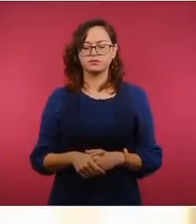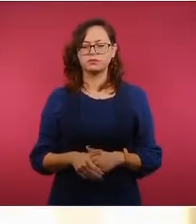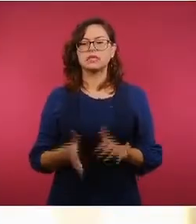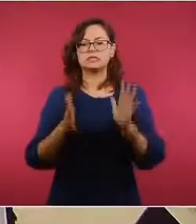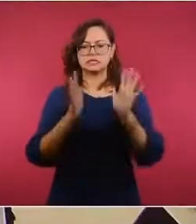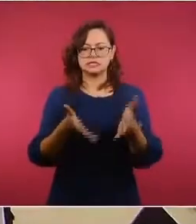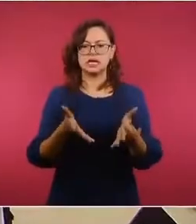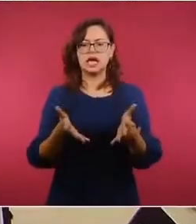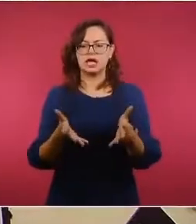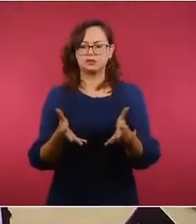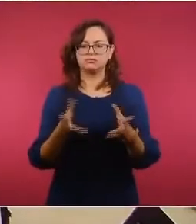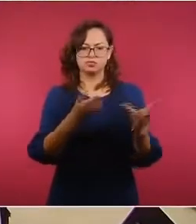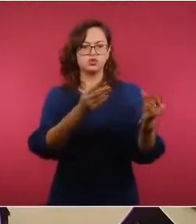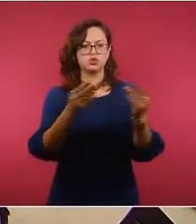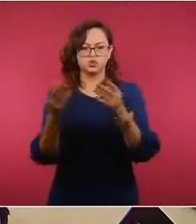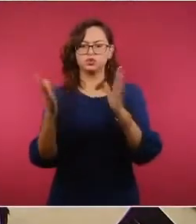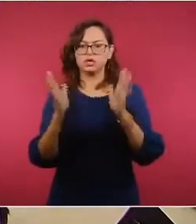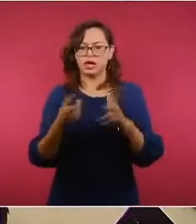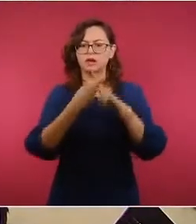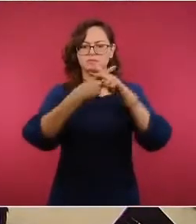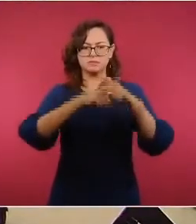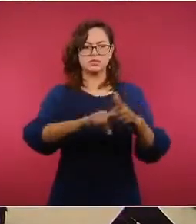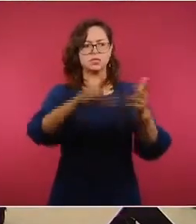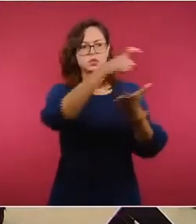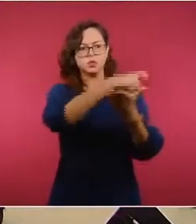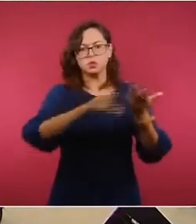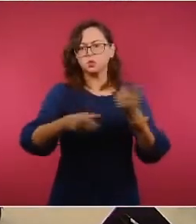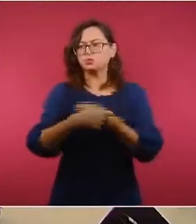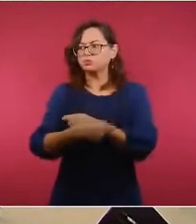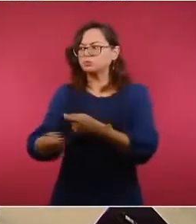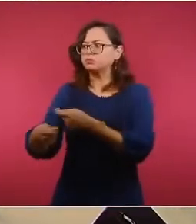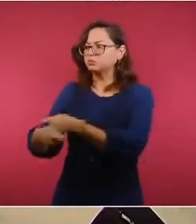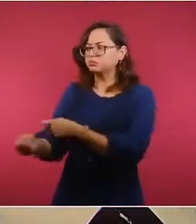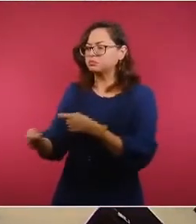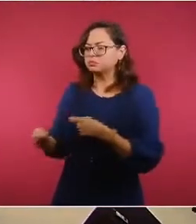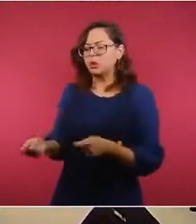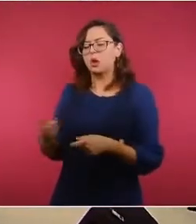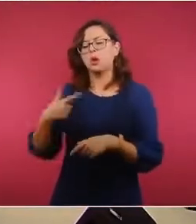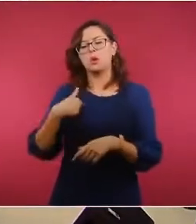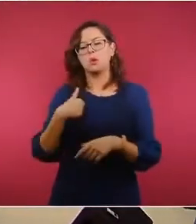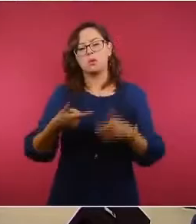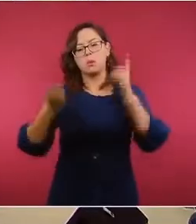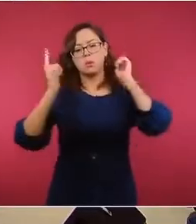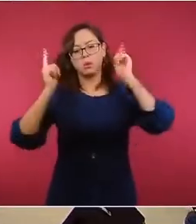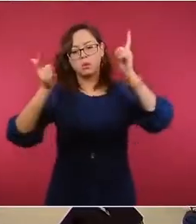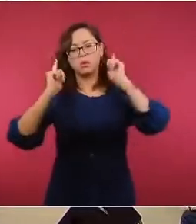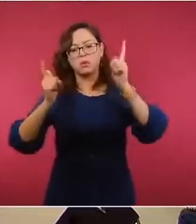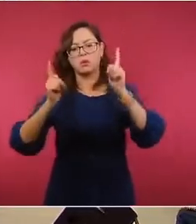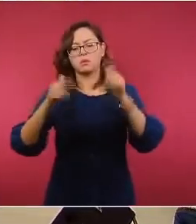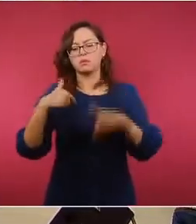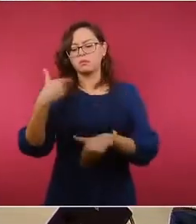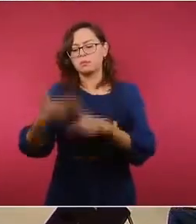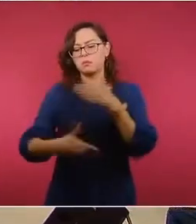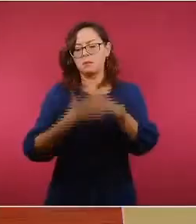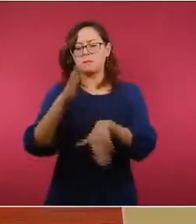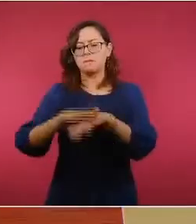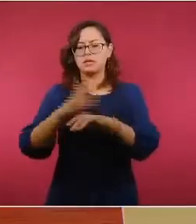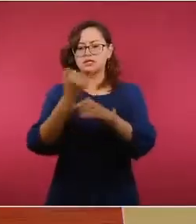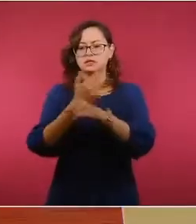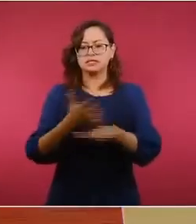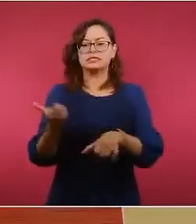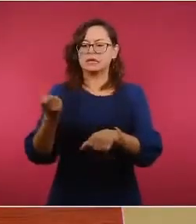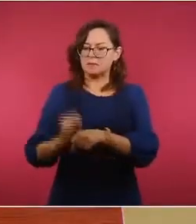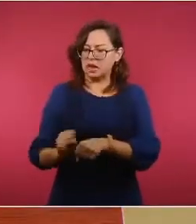están haciendo. Yo espero, porque vamos a estar informando cada